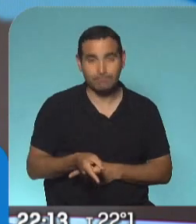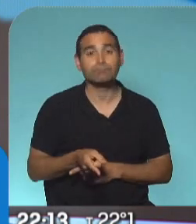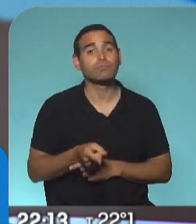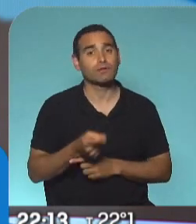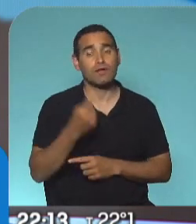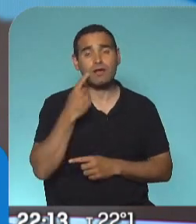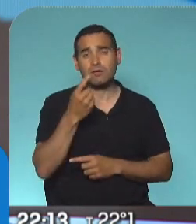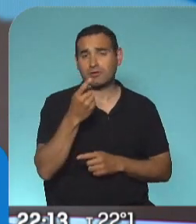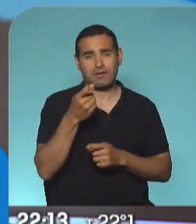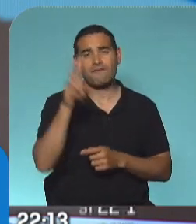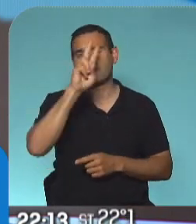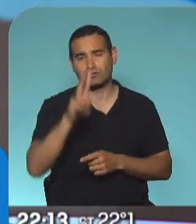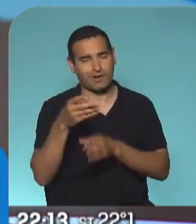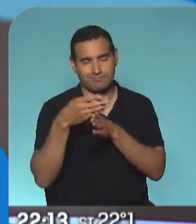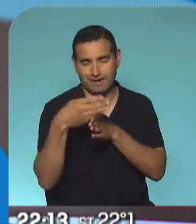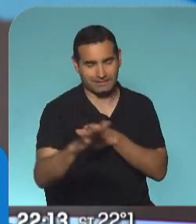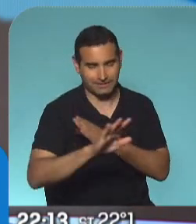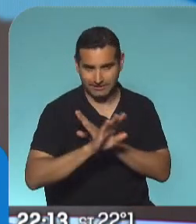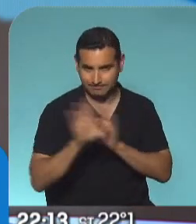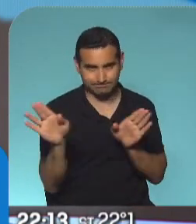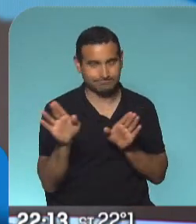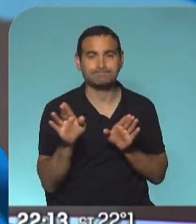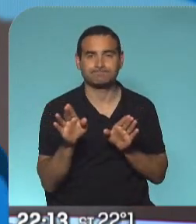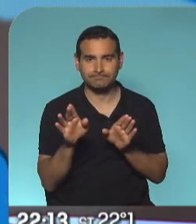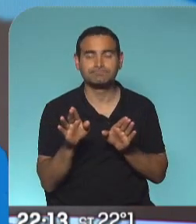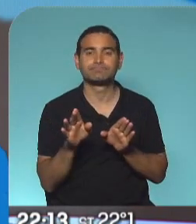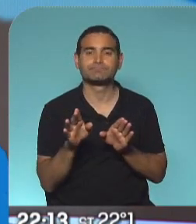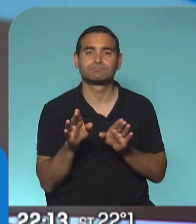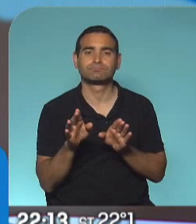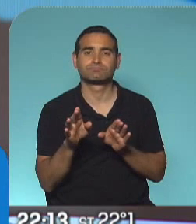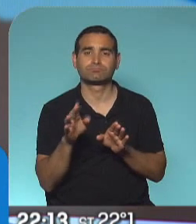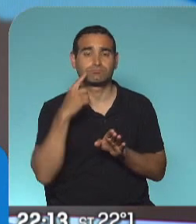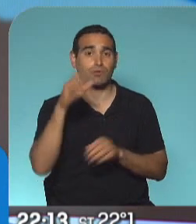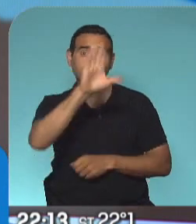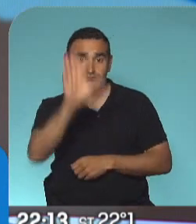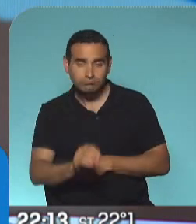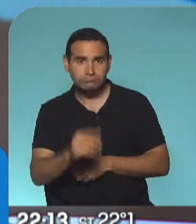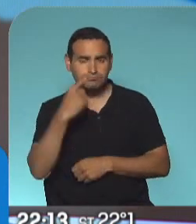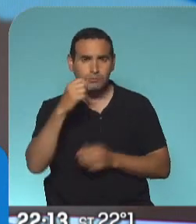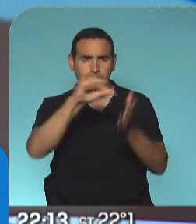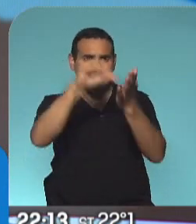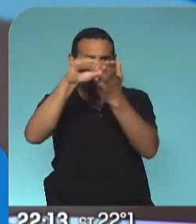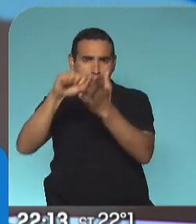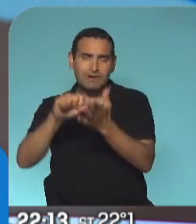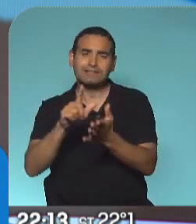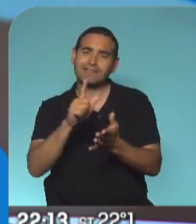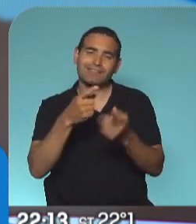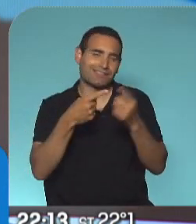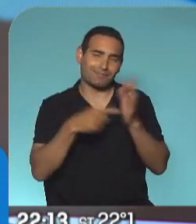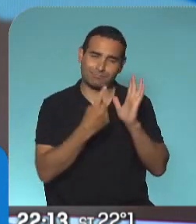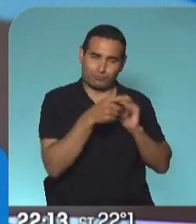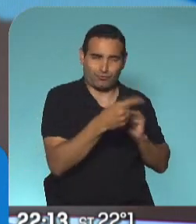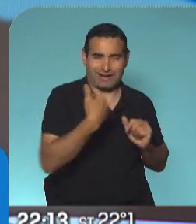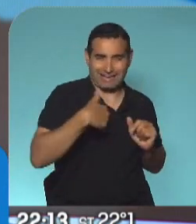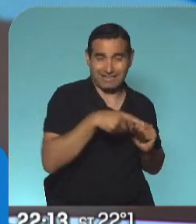la excepcionalidad venezolana, que es un capítulo aparte, la región queda teñida, y salvo el caso argentino, por supuesto, que acaba de